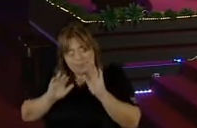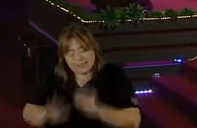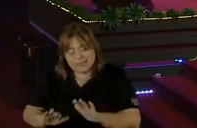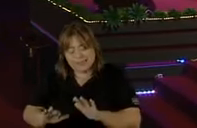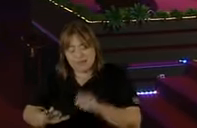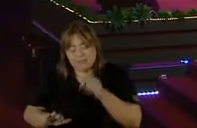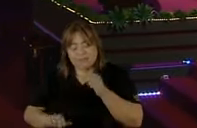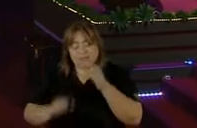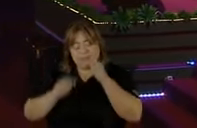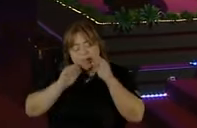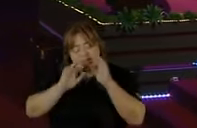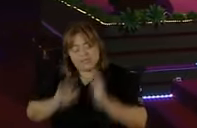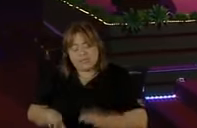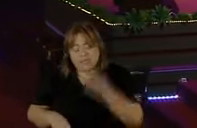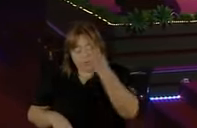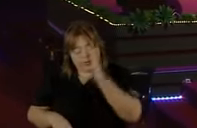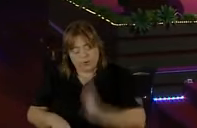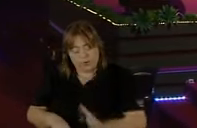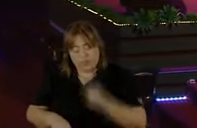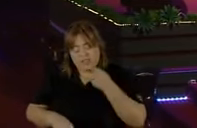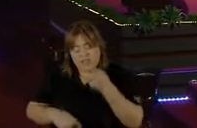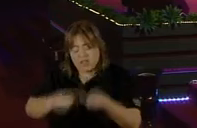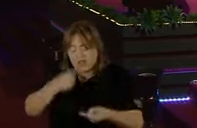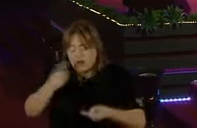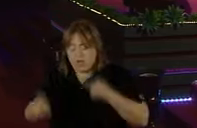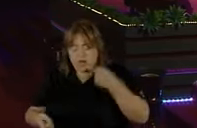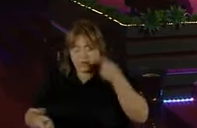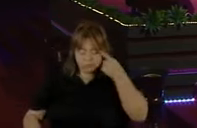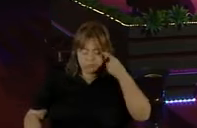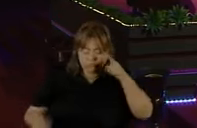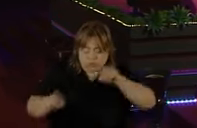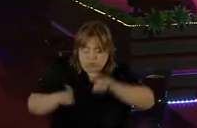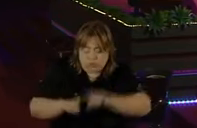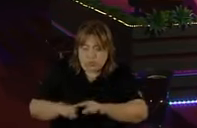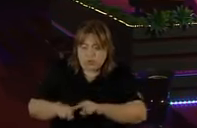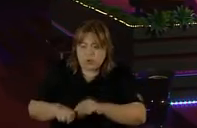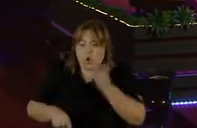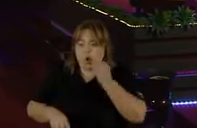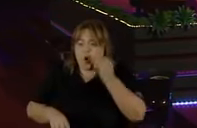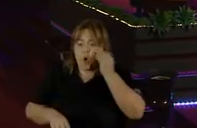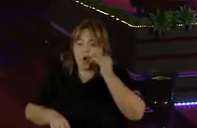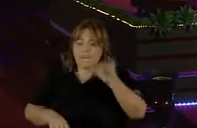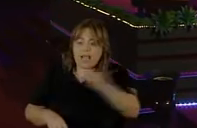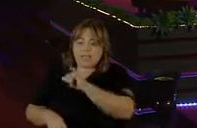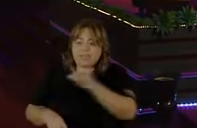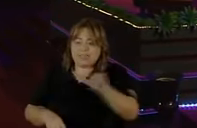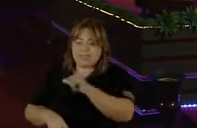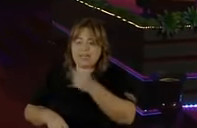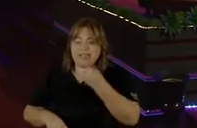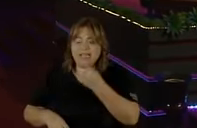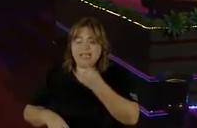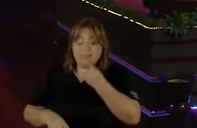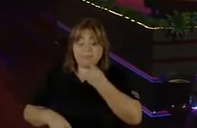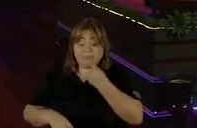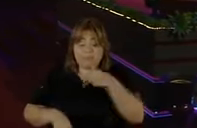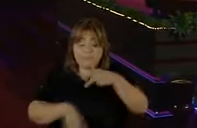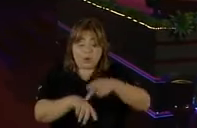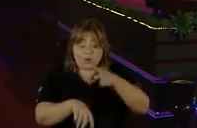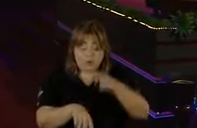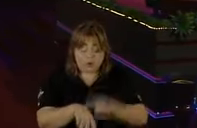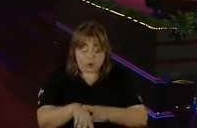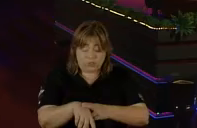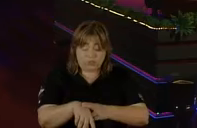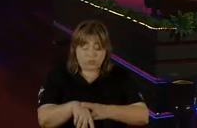Vamos, decláralo. Estamos en común acuerdo. Allá en la casa haga lo mismo. Puerto Rico, tierra bendecida